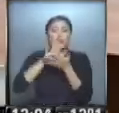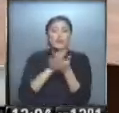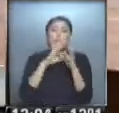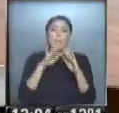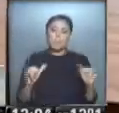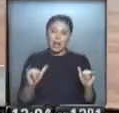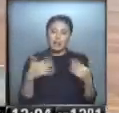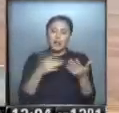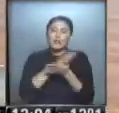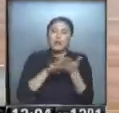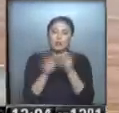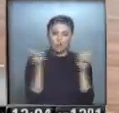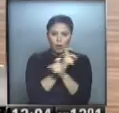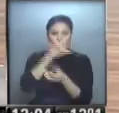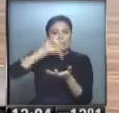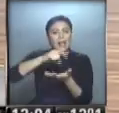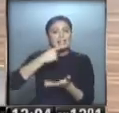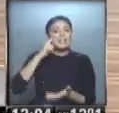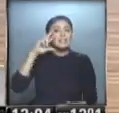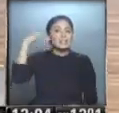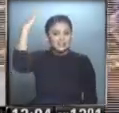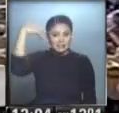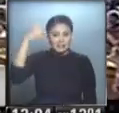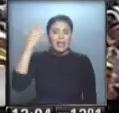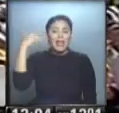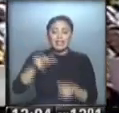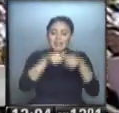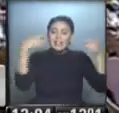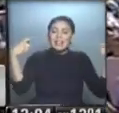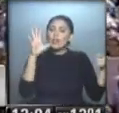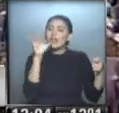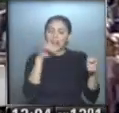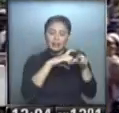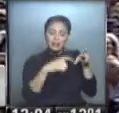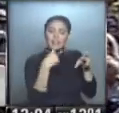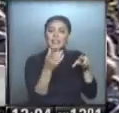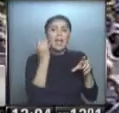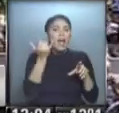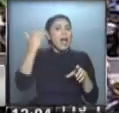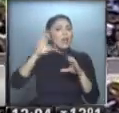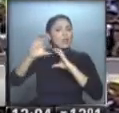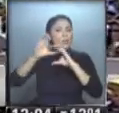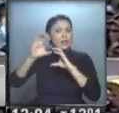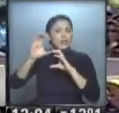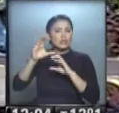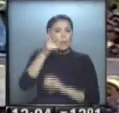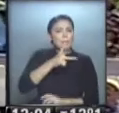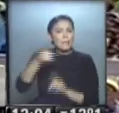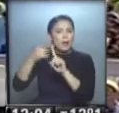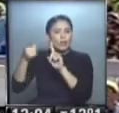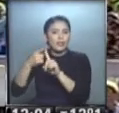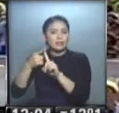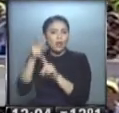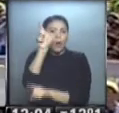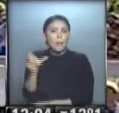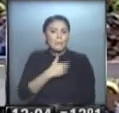conflicto con siria la desmentida se produjo tras la publicación en el diario clarín de una supuesta comunicación telefónica con el presidente bashar al-assad a